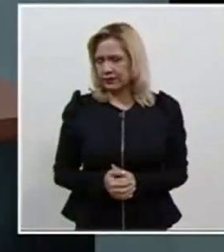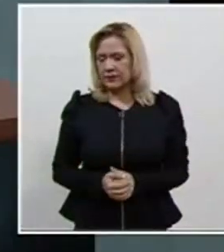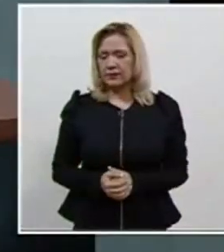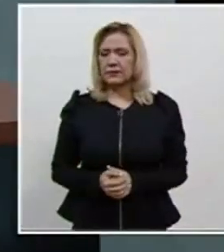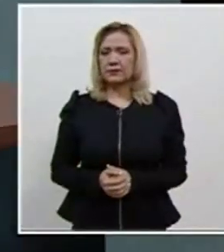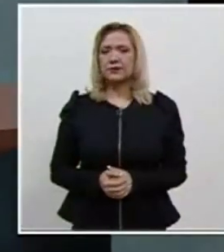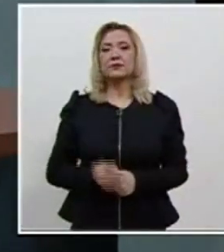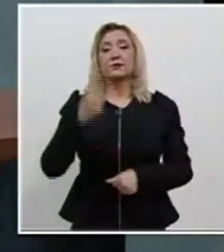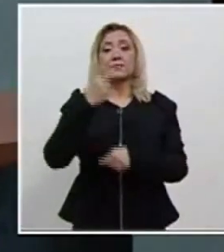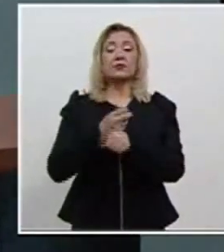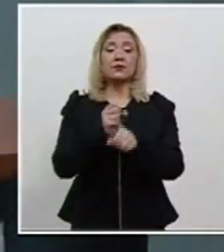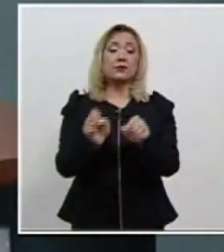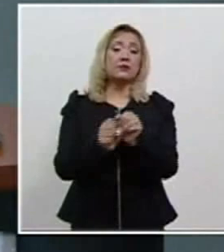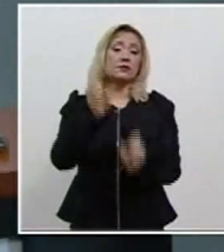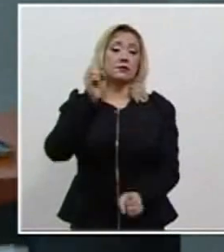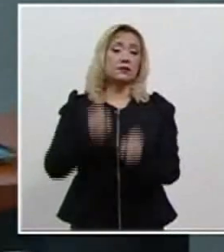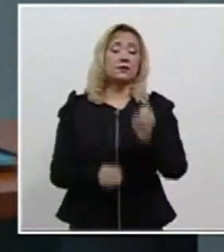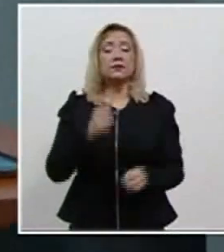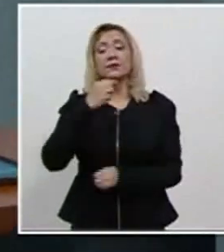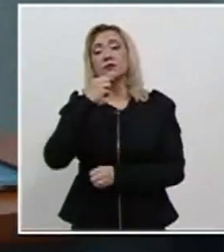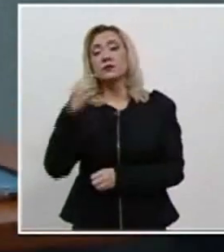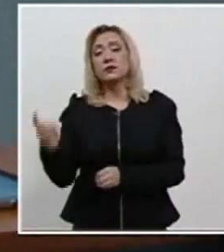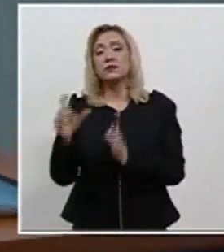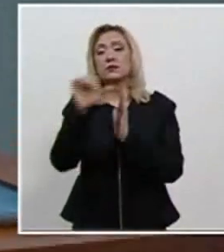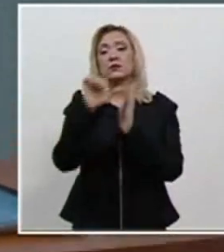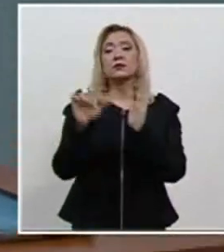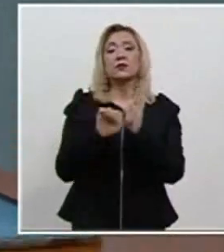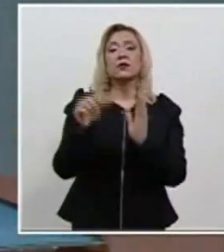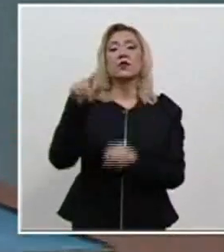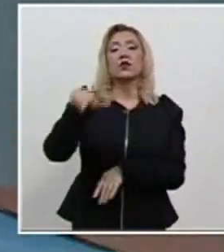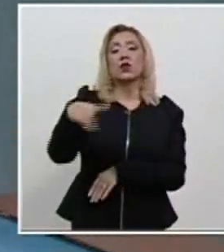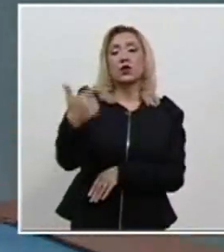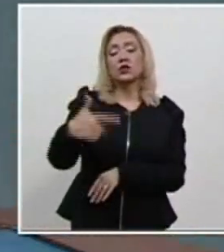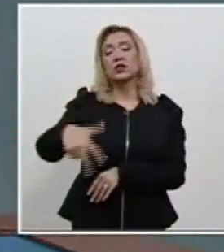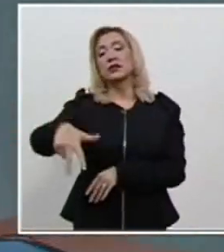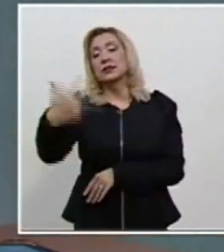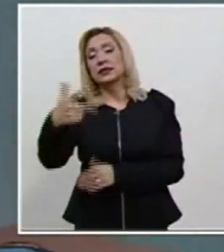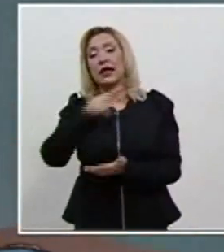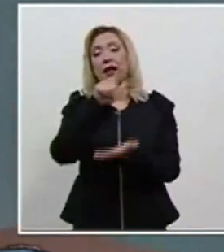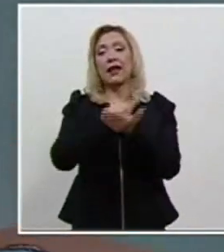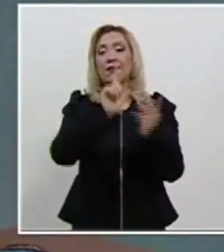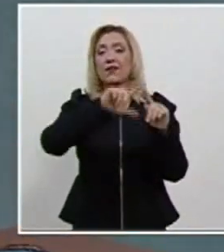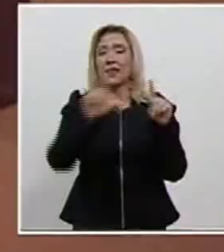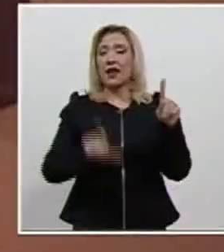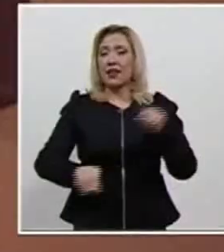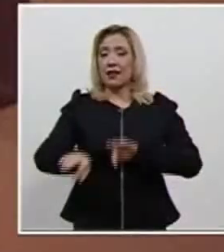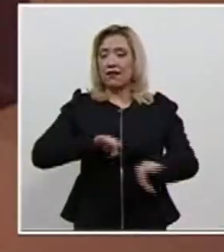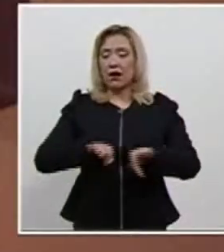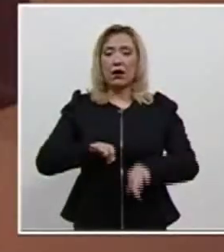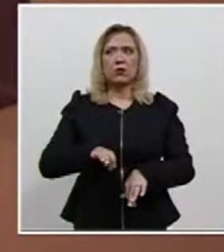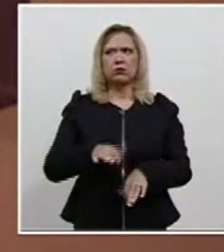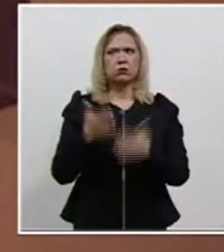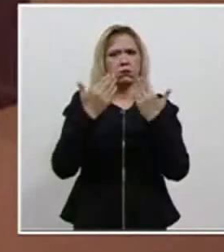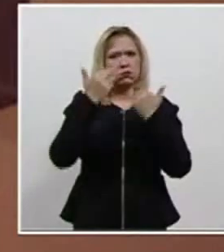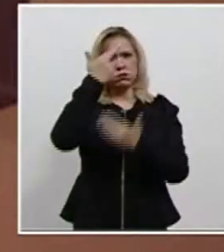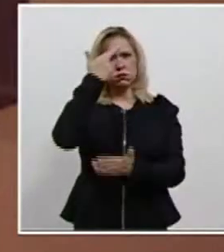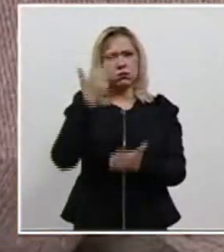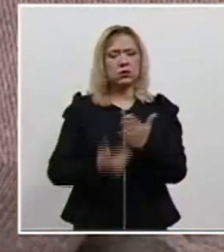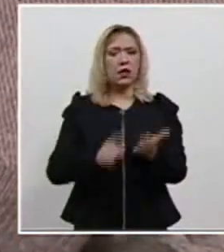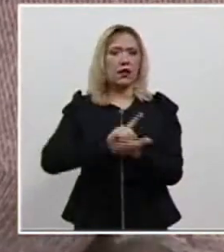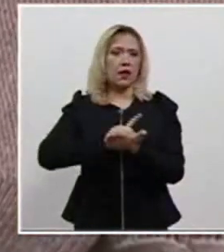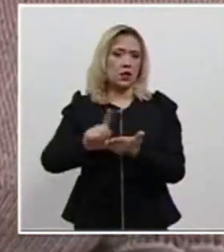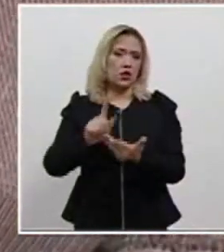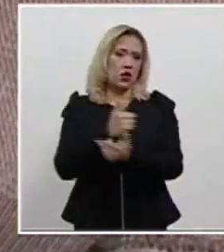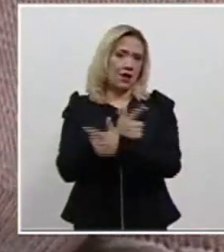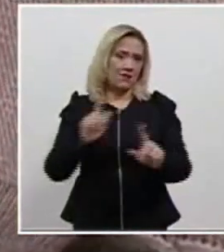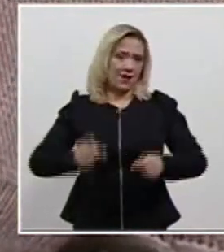La segunda sala de la Corte determinó que los artículos 12 y 13 de la Ley Federal del Trabajo no violan el derecho a la libertad de